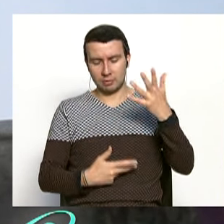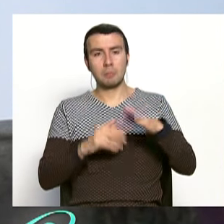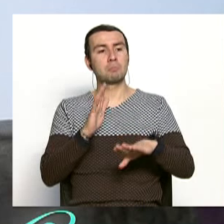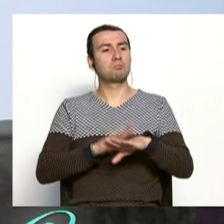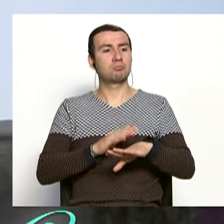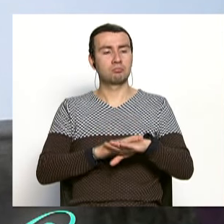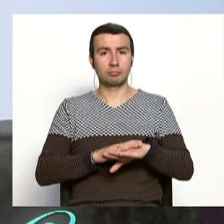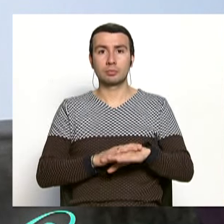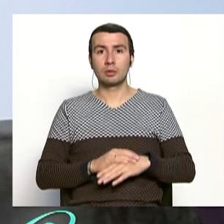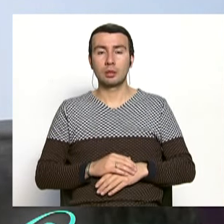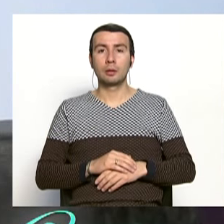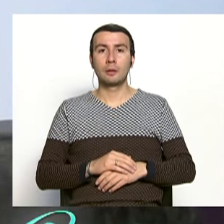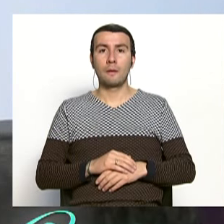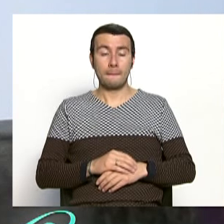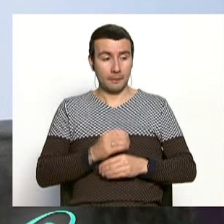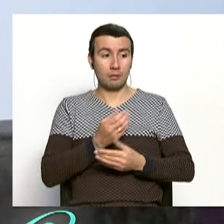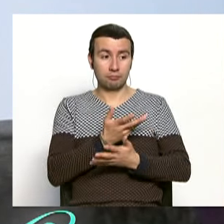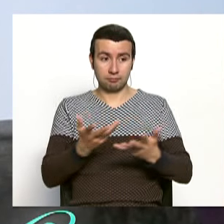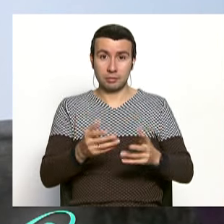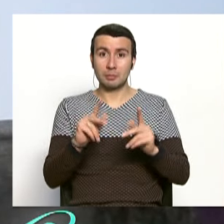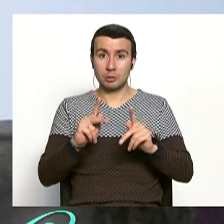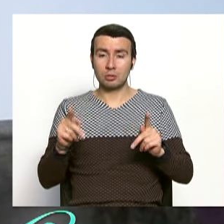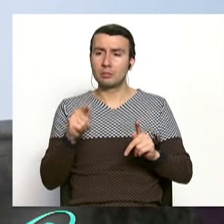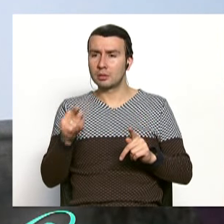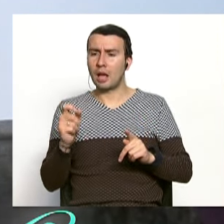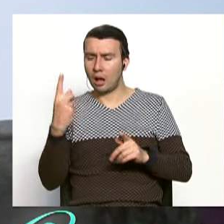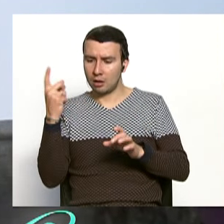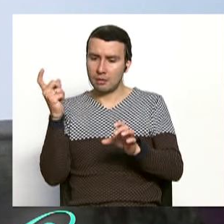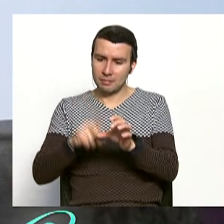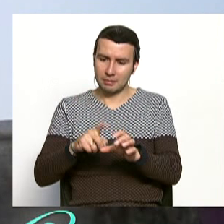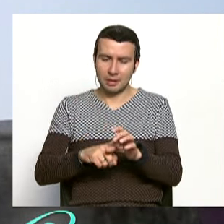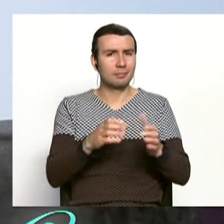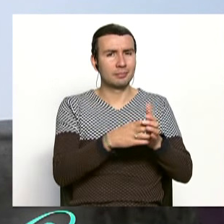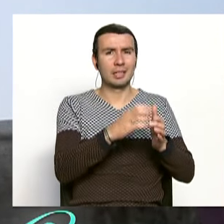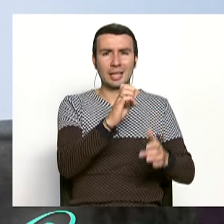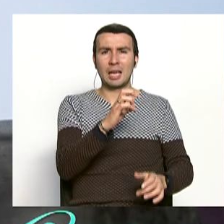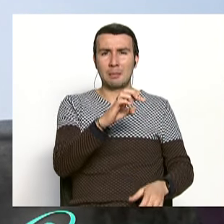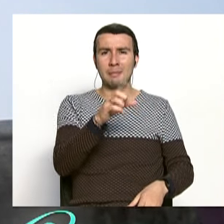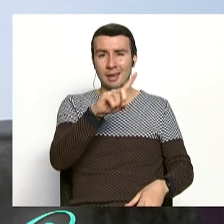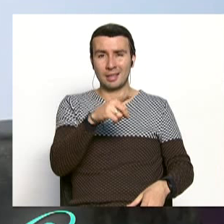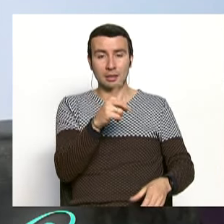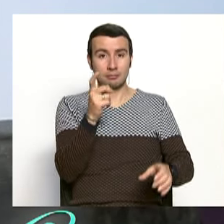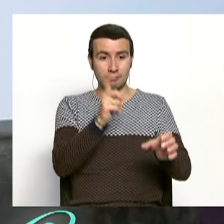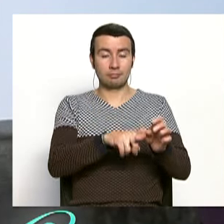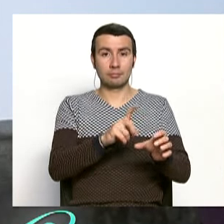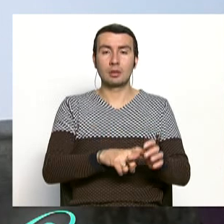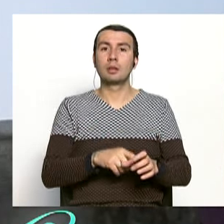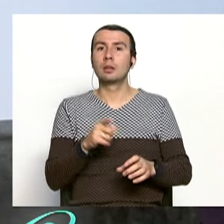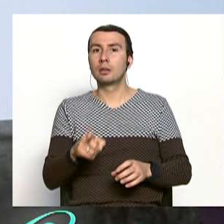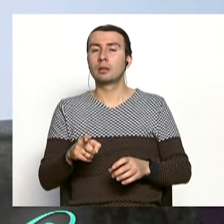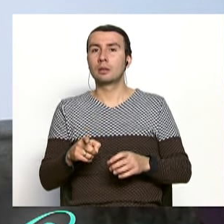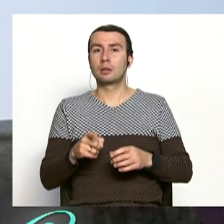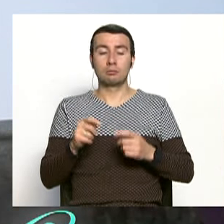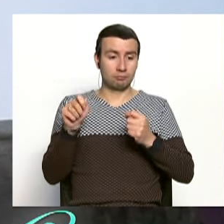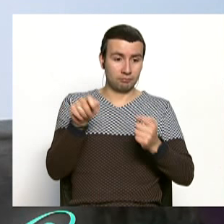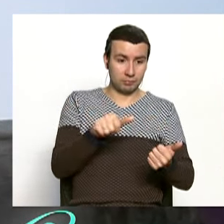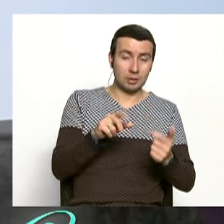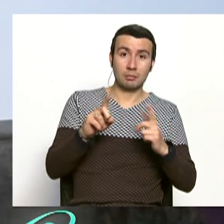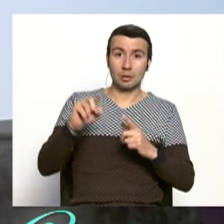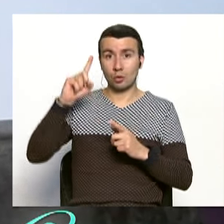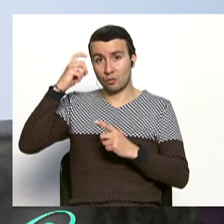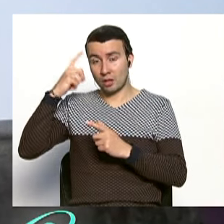de beneficios de las personas de los afiliados de todos los colombianos en el tanto en el régimen contributivo como en